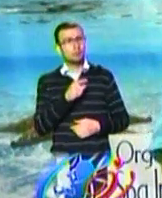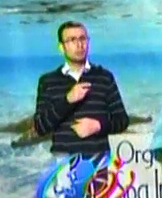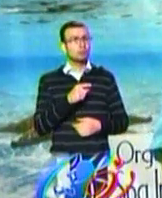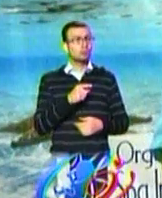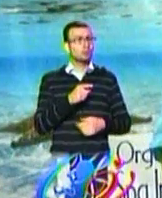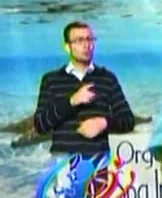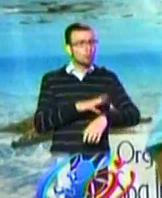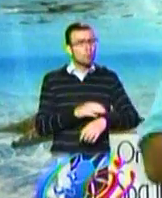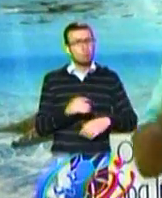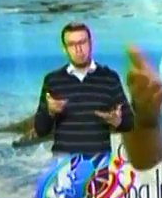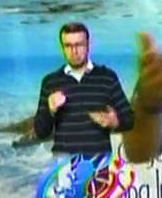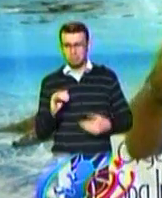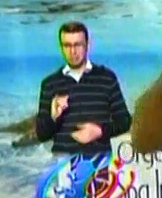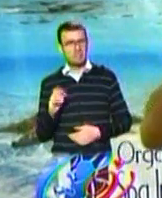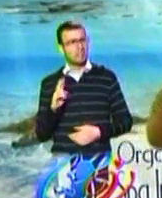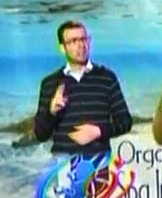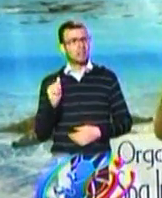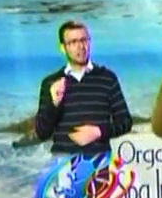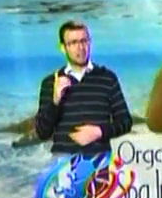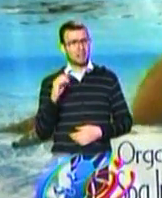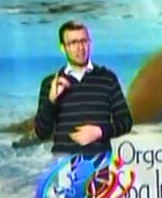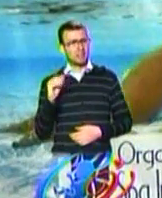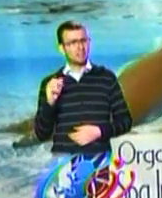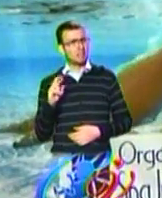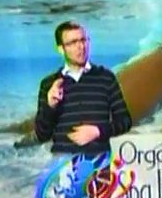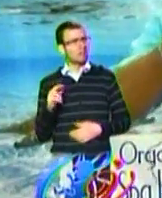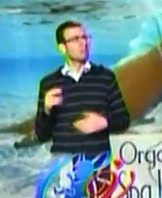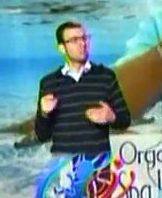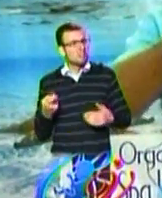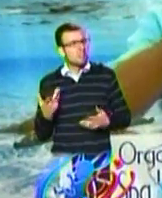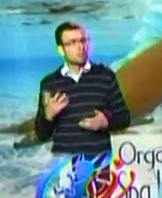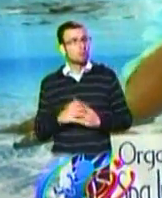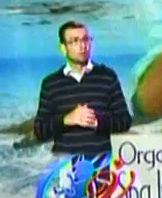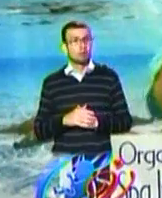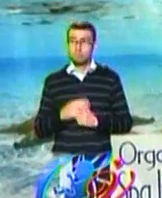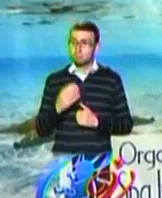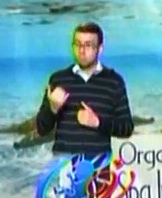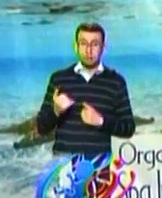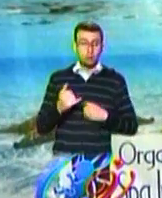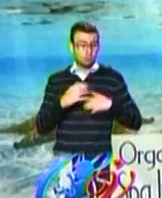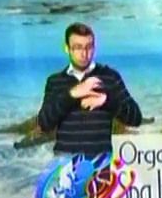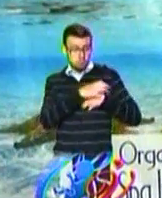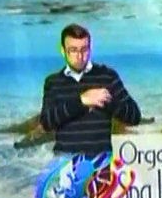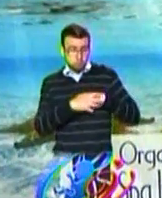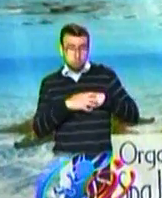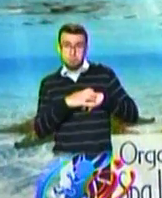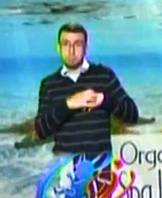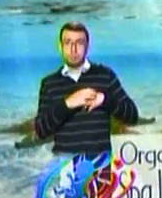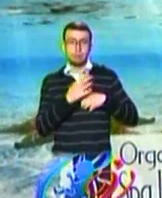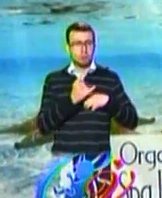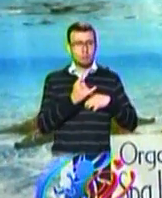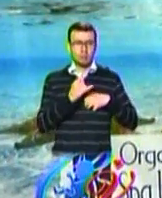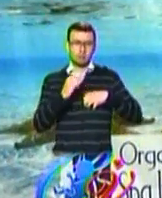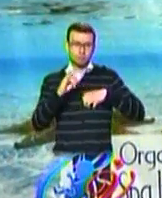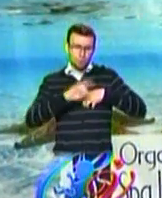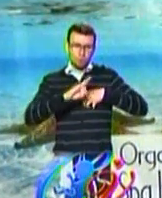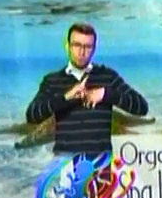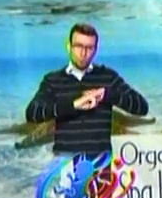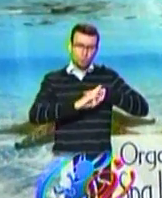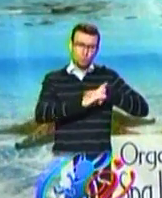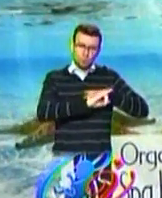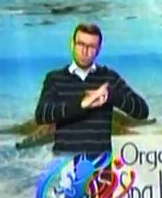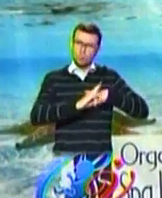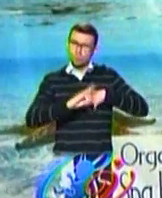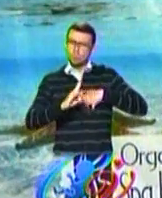irradiar? Dijo: señora, a usted le hubiéramos cogido el seno, le hubiéramos aplicado unos rayos, unas